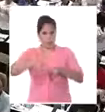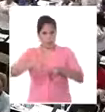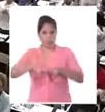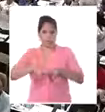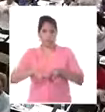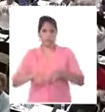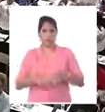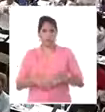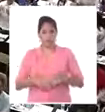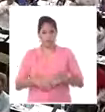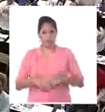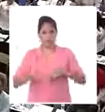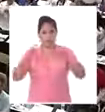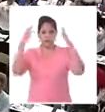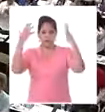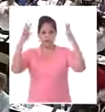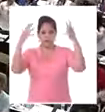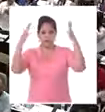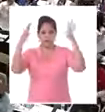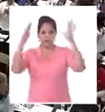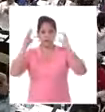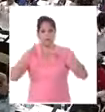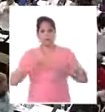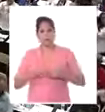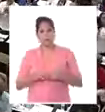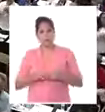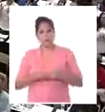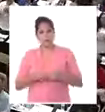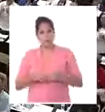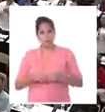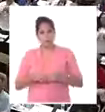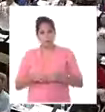Thank you.